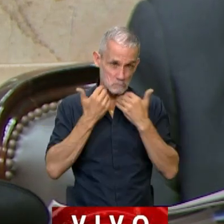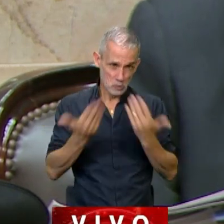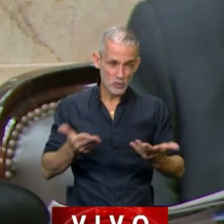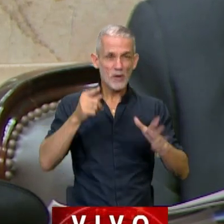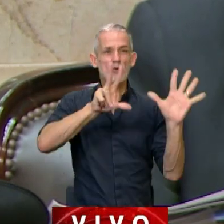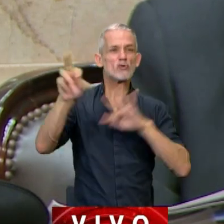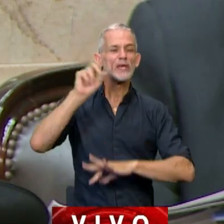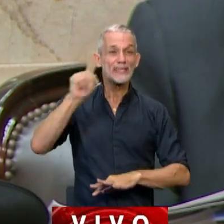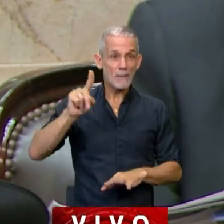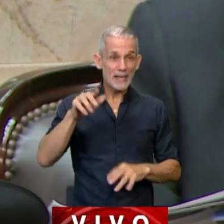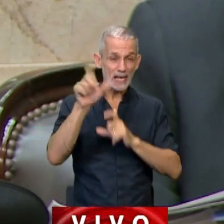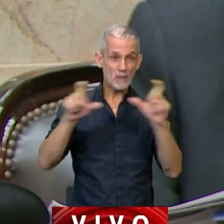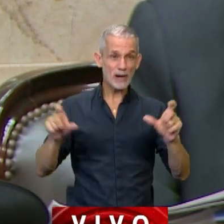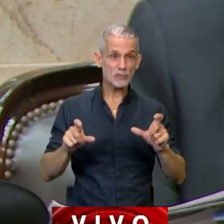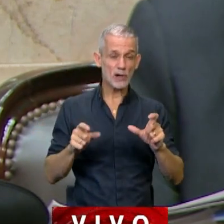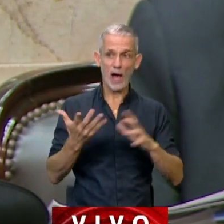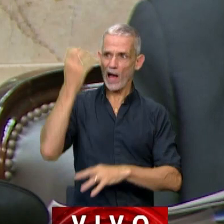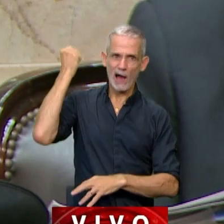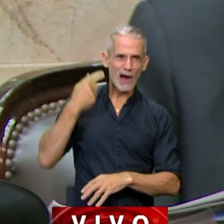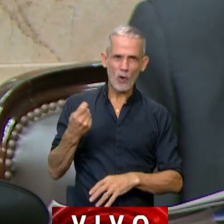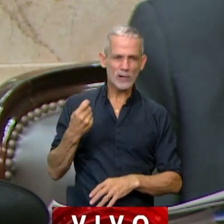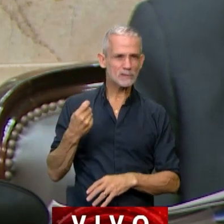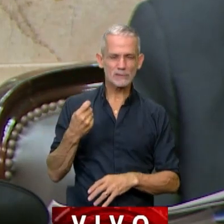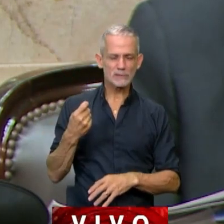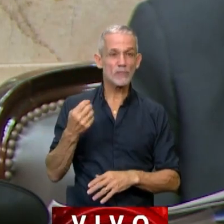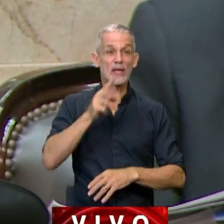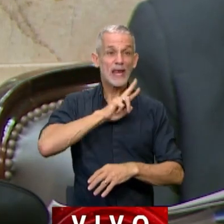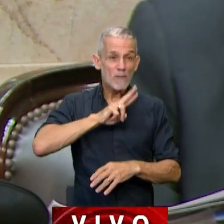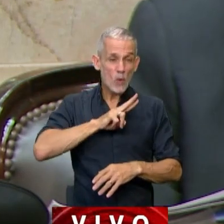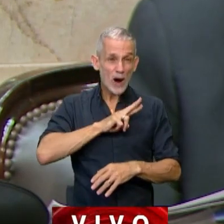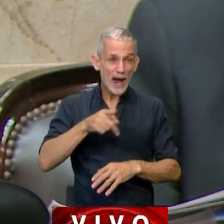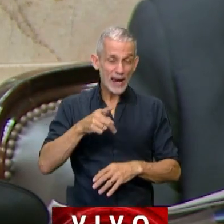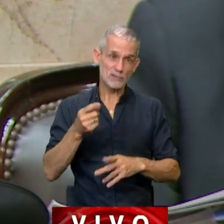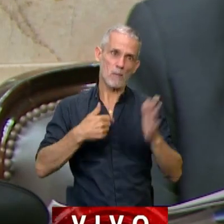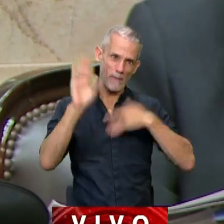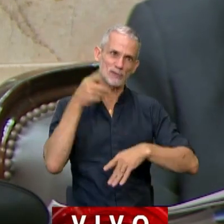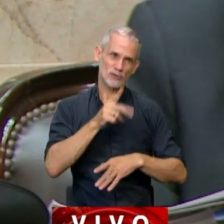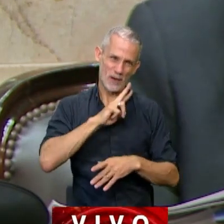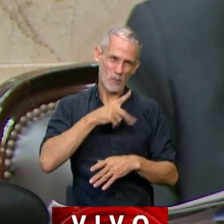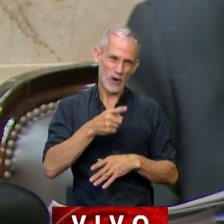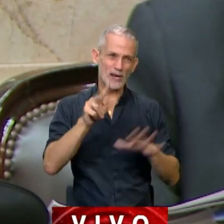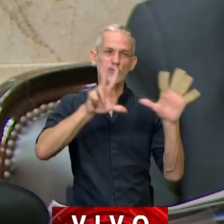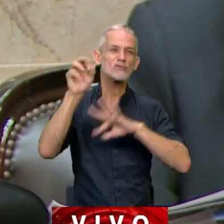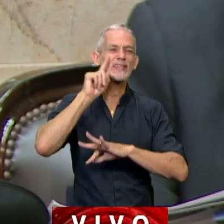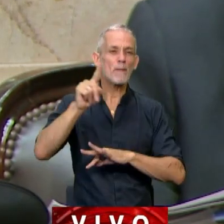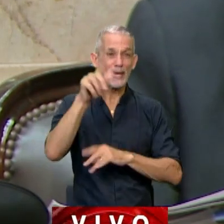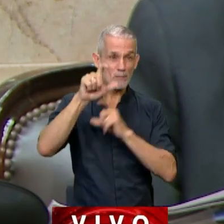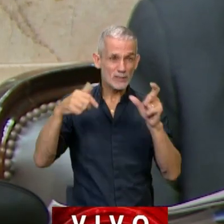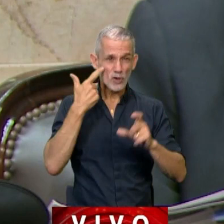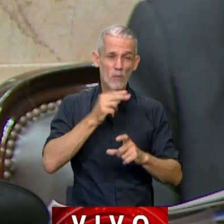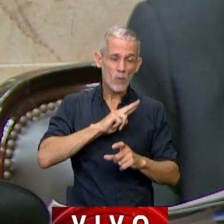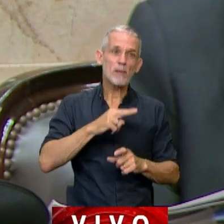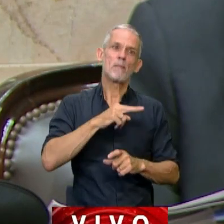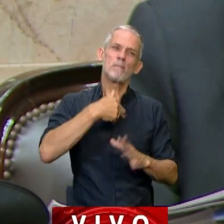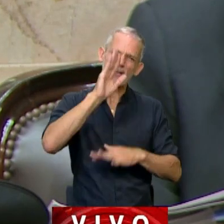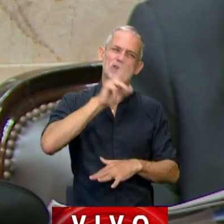de esos 800.000 no van a poder acceder a ninguna jubilación y las mujeres que son la mayoría de esos 800.000 argentinos y